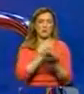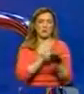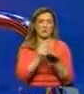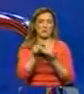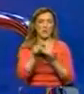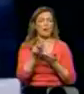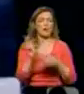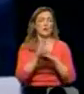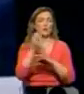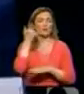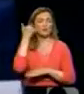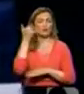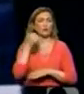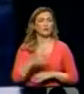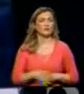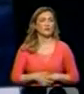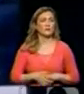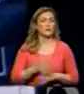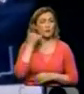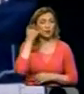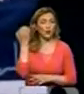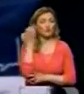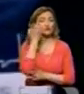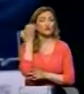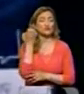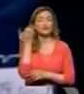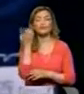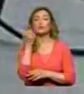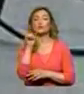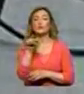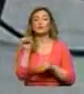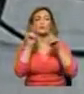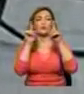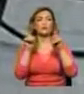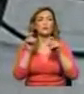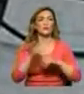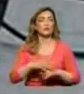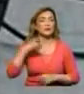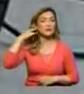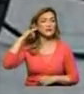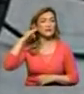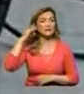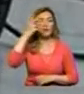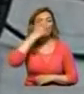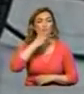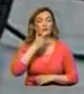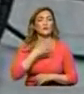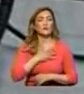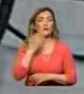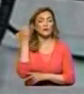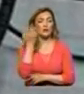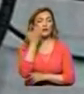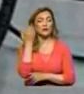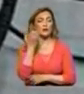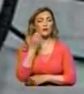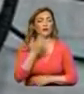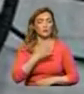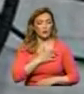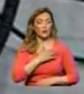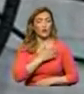con líneas web uso único para emergencias tienen alguna emergencia usted verá niña linda yo sí tengo una emergencia pero yo confío